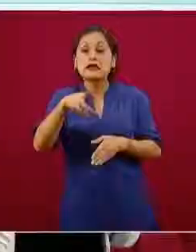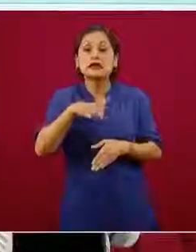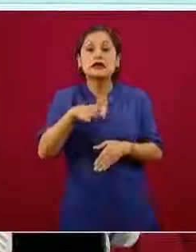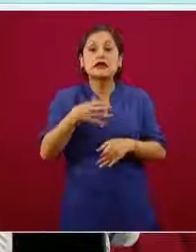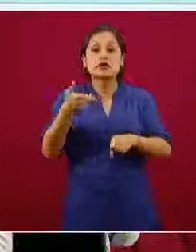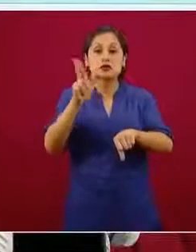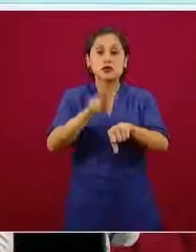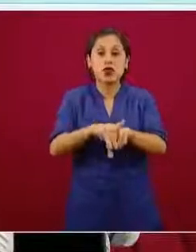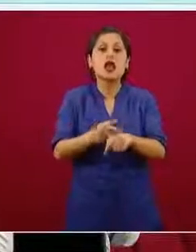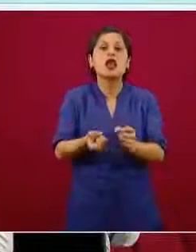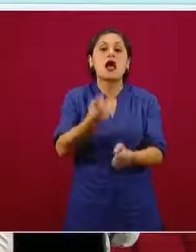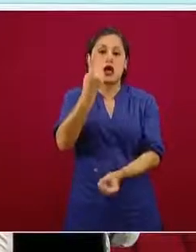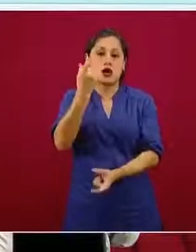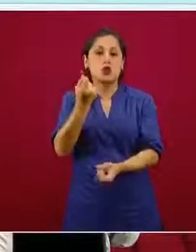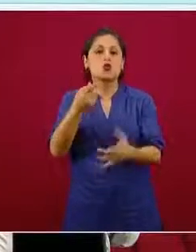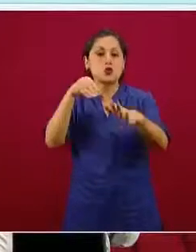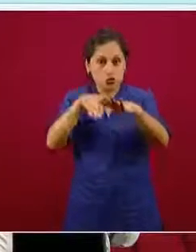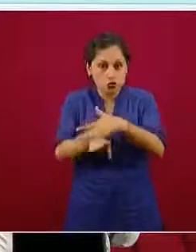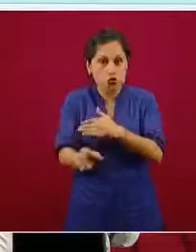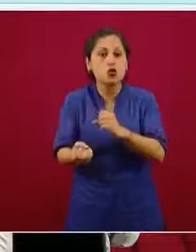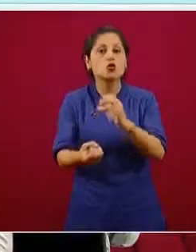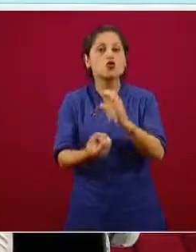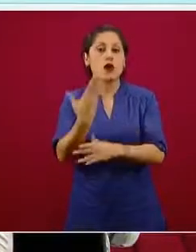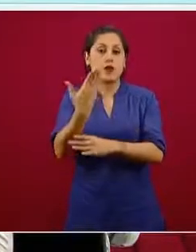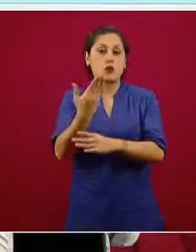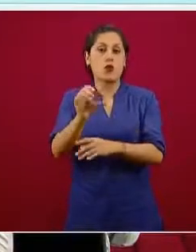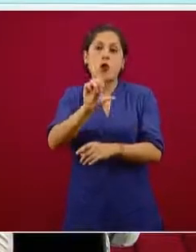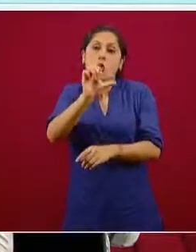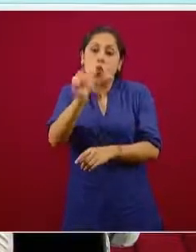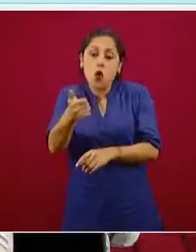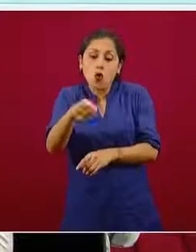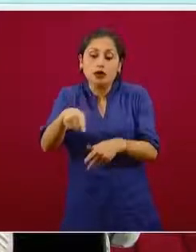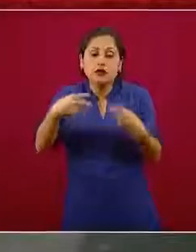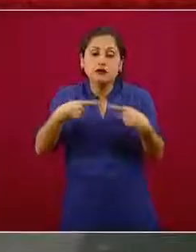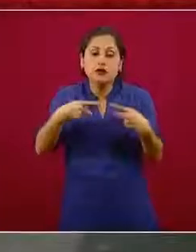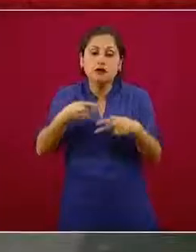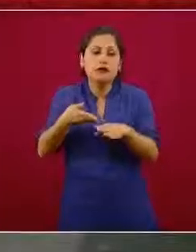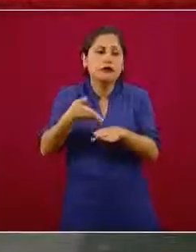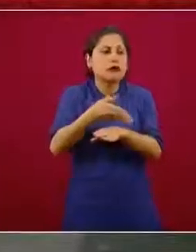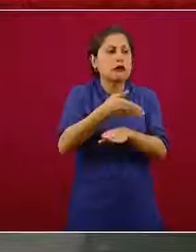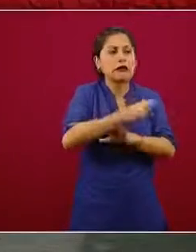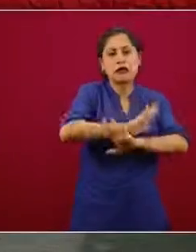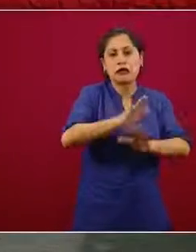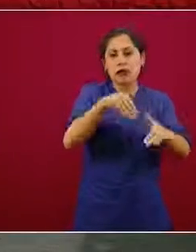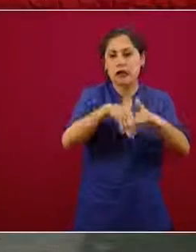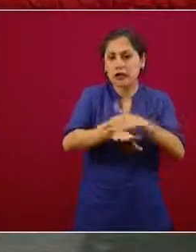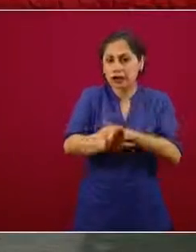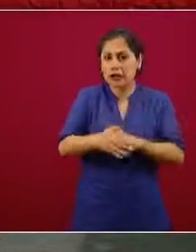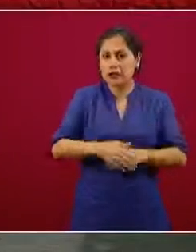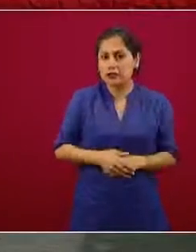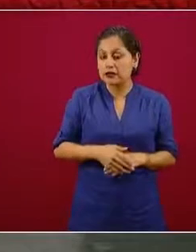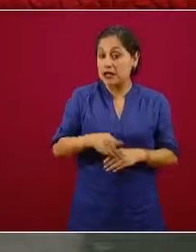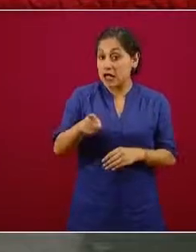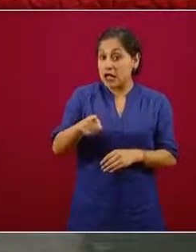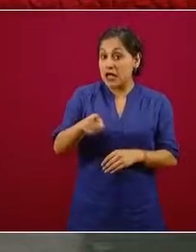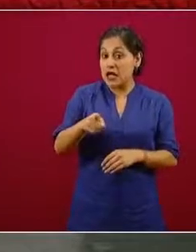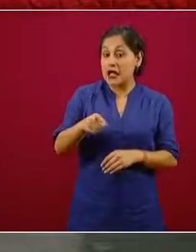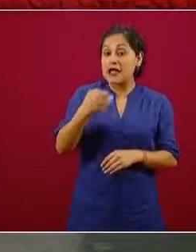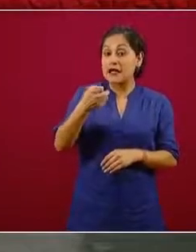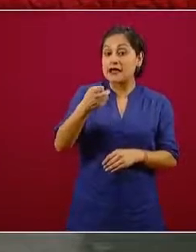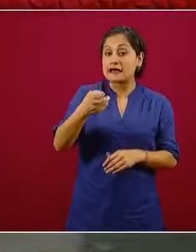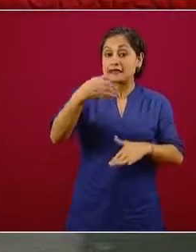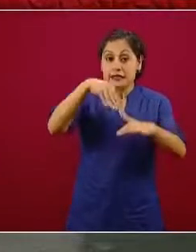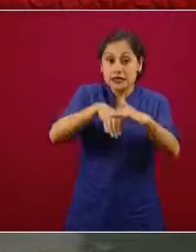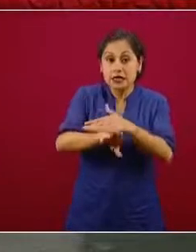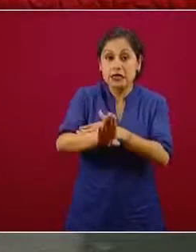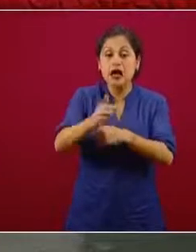son nuevos de ese día y otros son los que ya llevaban varios días. En promedio, la hospitalización en cama general se lleva